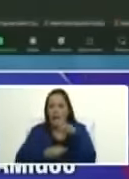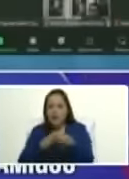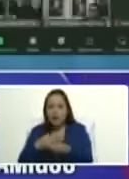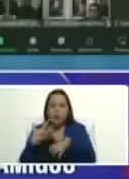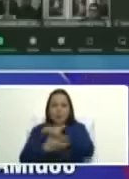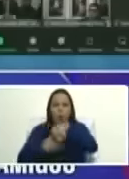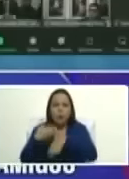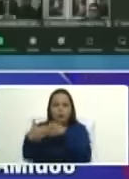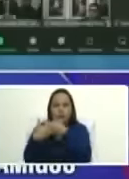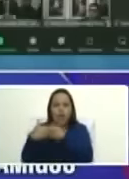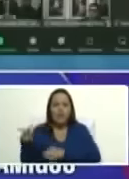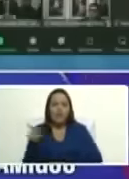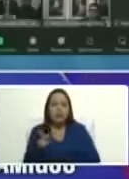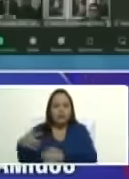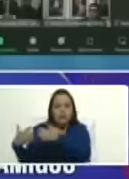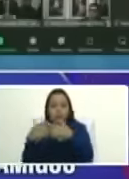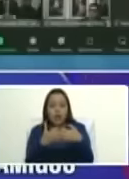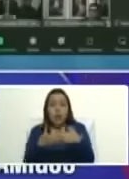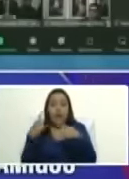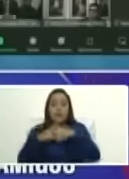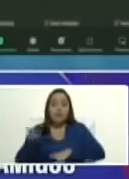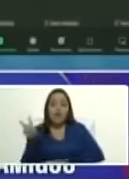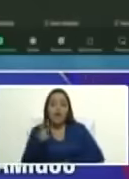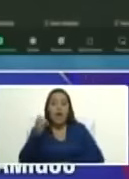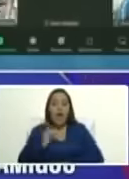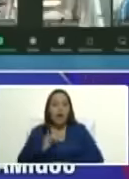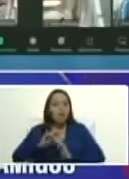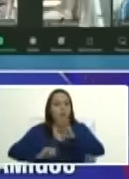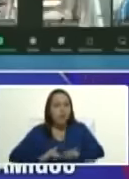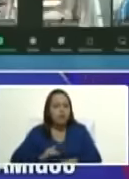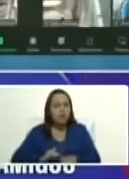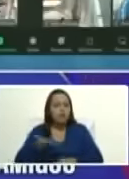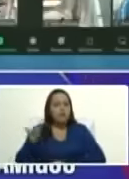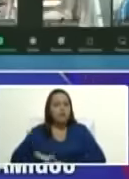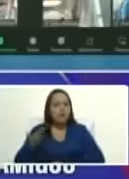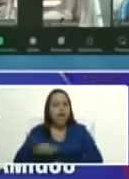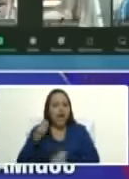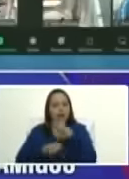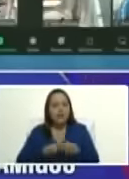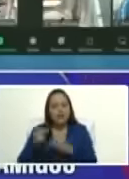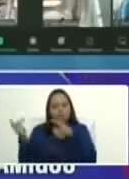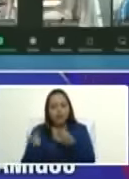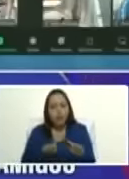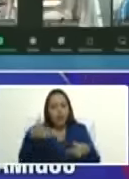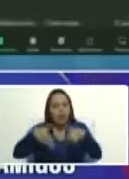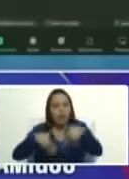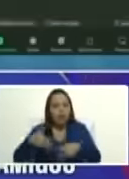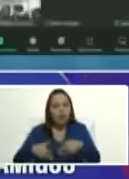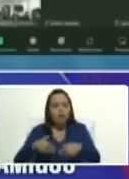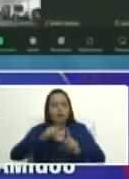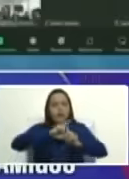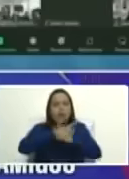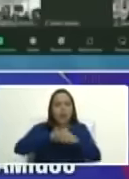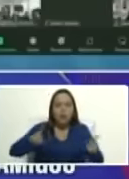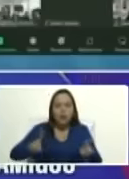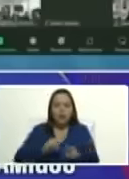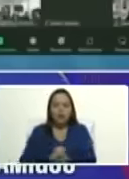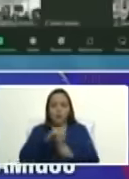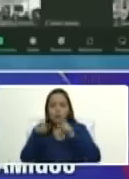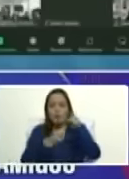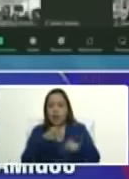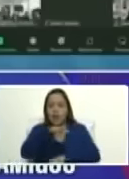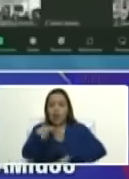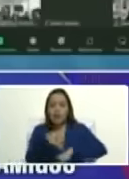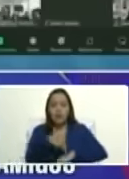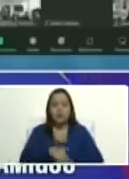contra Venezuela, y Venezuela está dando el paso correcto de convocar a un referéndum democrático, a una consulta nacional.